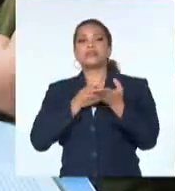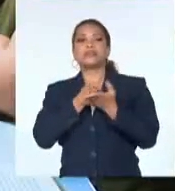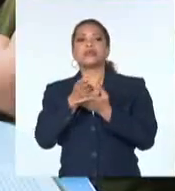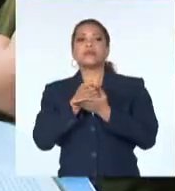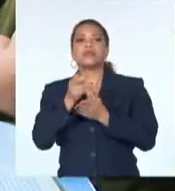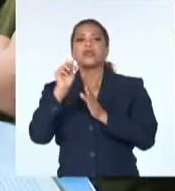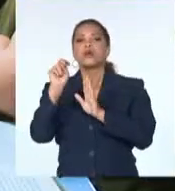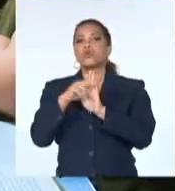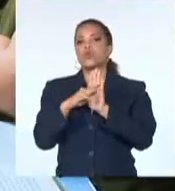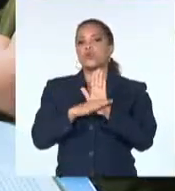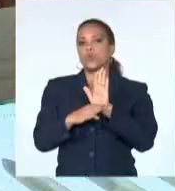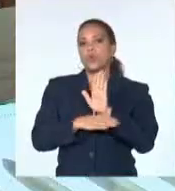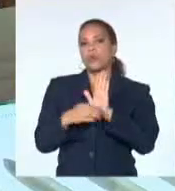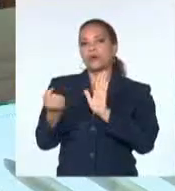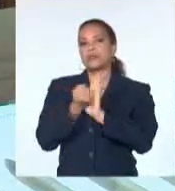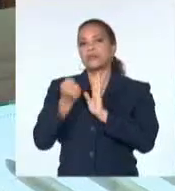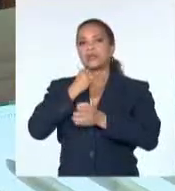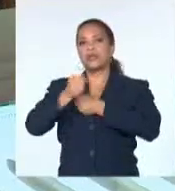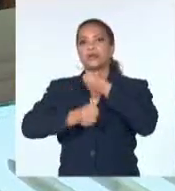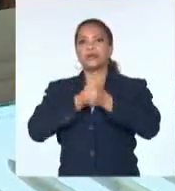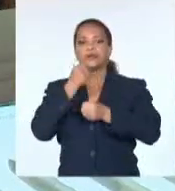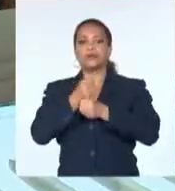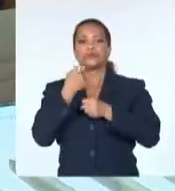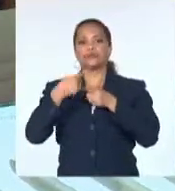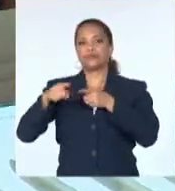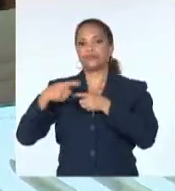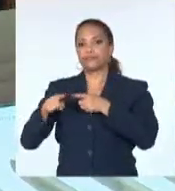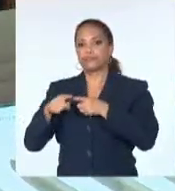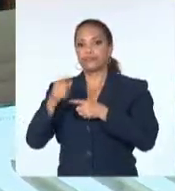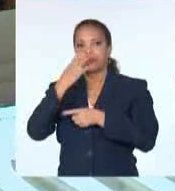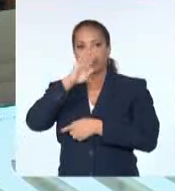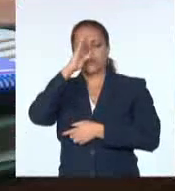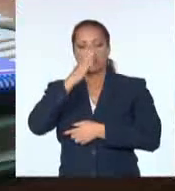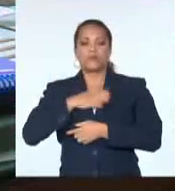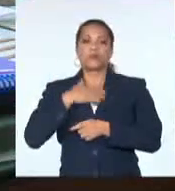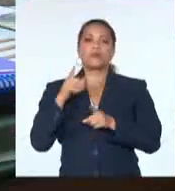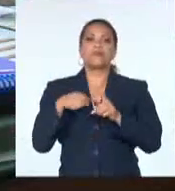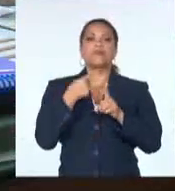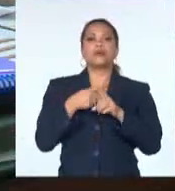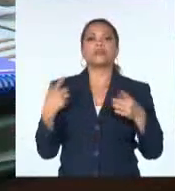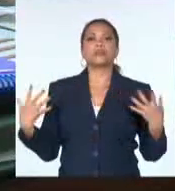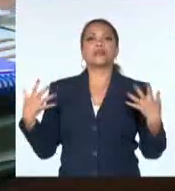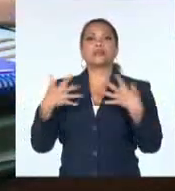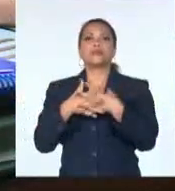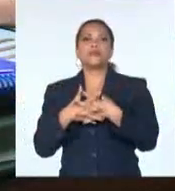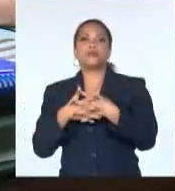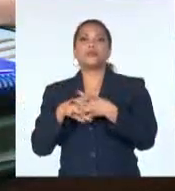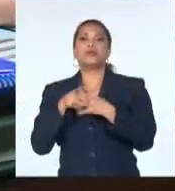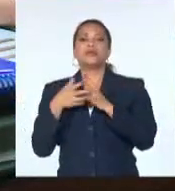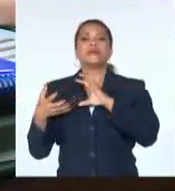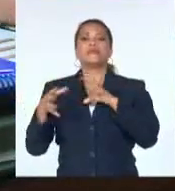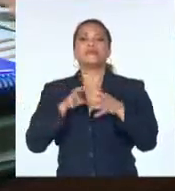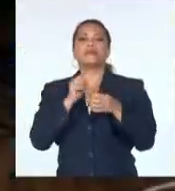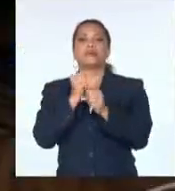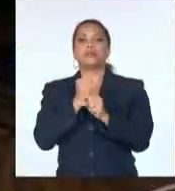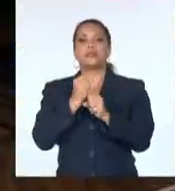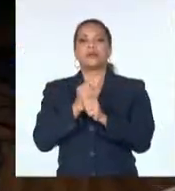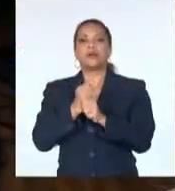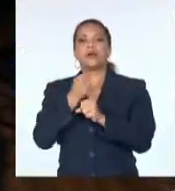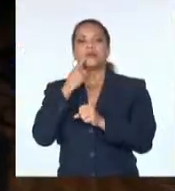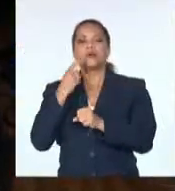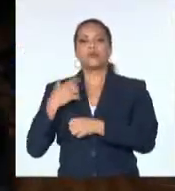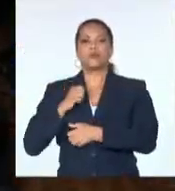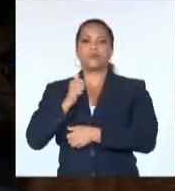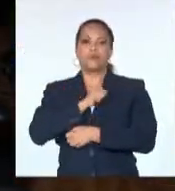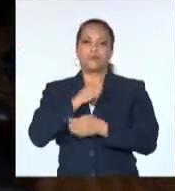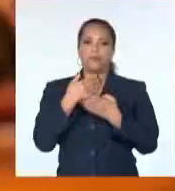dictadas para garantizar el uso eficiente de los recursos y al establecimiento de relaciones con las formas de gestión no estatales.